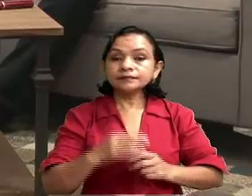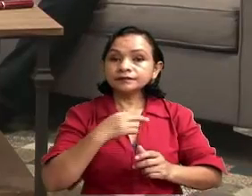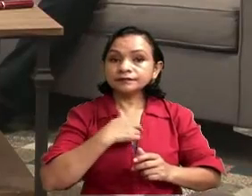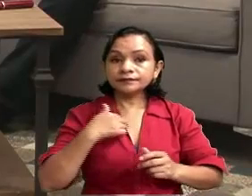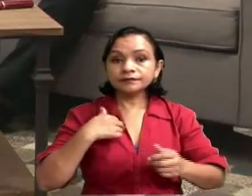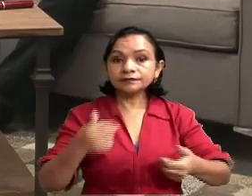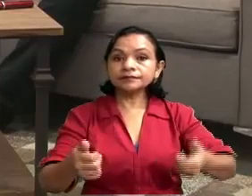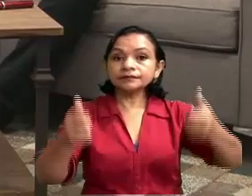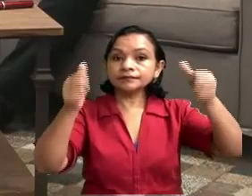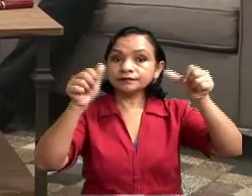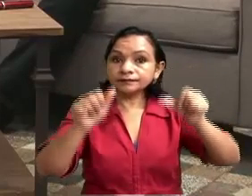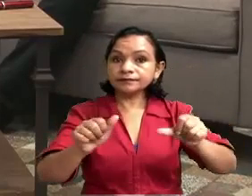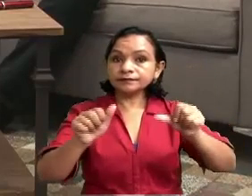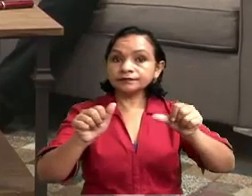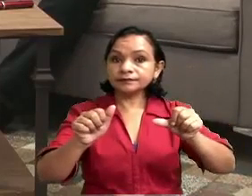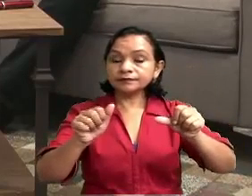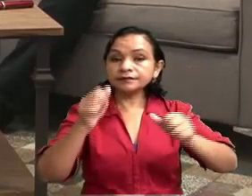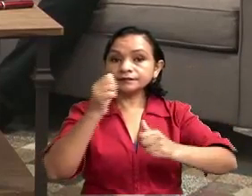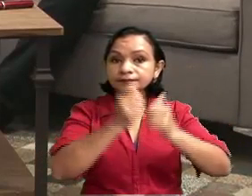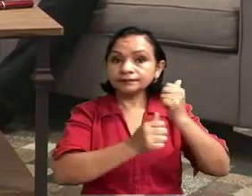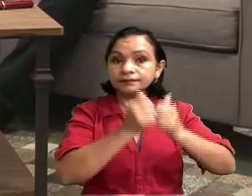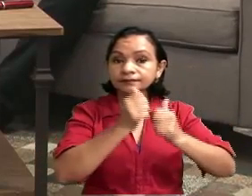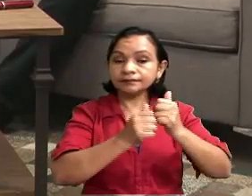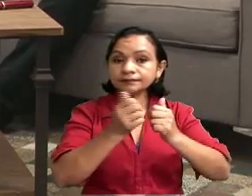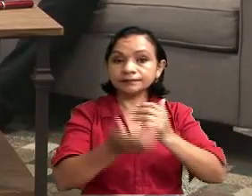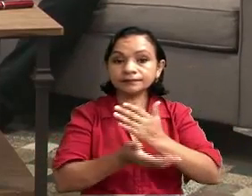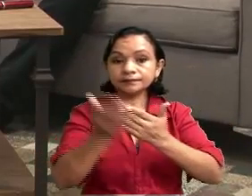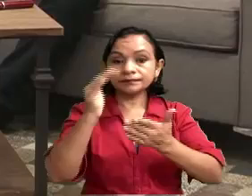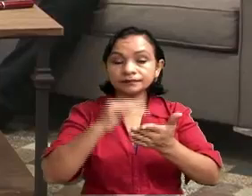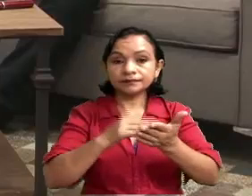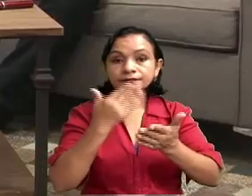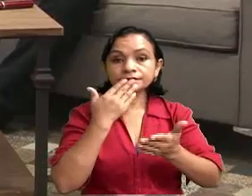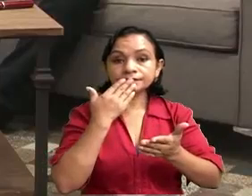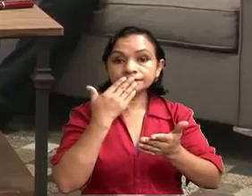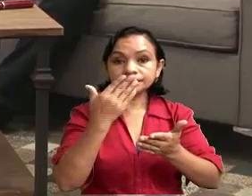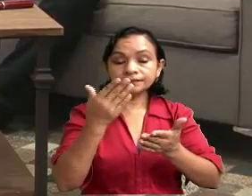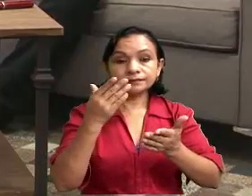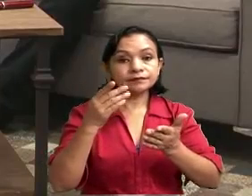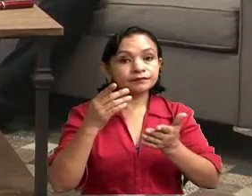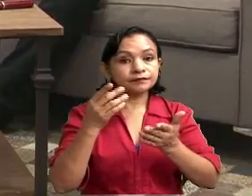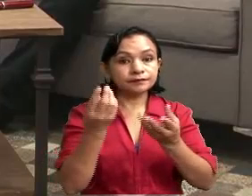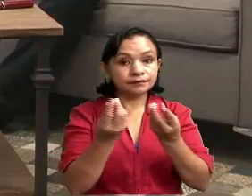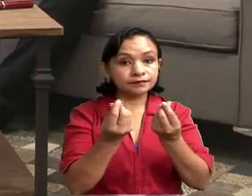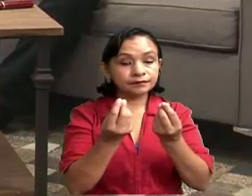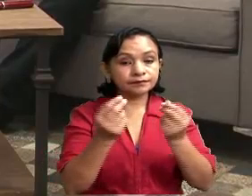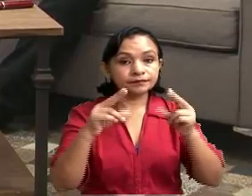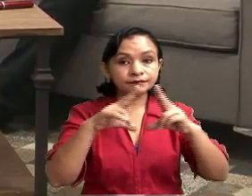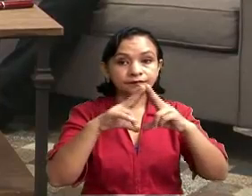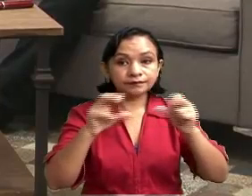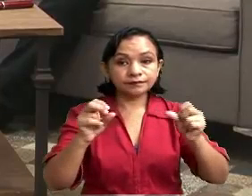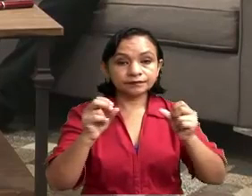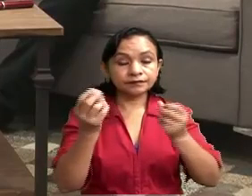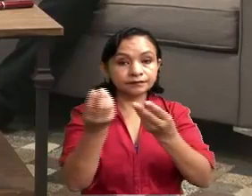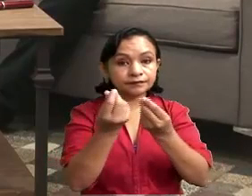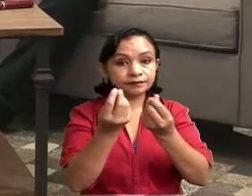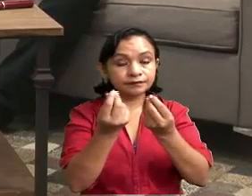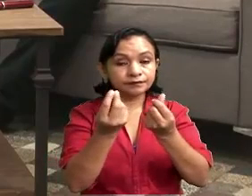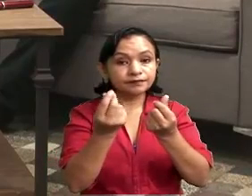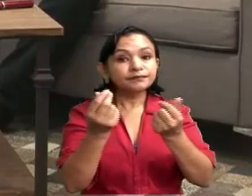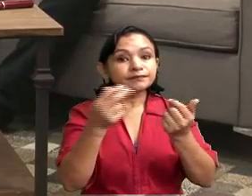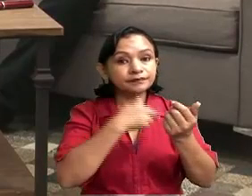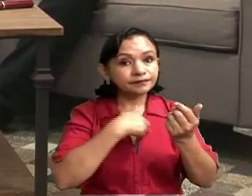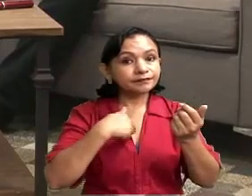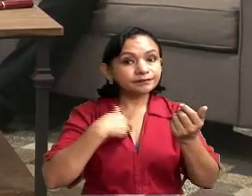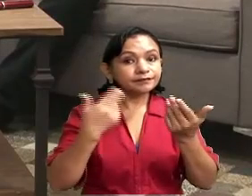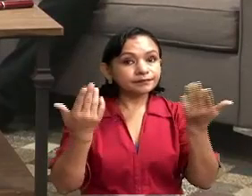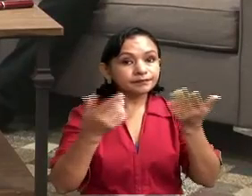establecido para enfrentar la crisis y para retomar el buen rumbo económico de nuestro país es el frente económico y financiero.